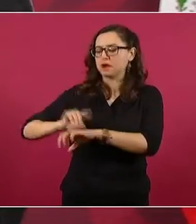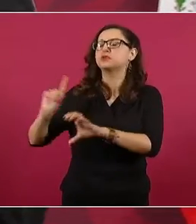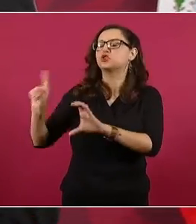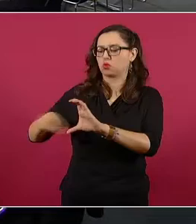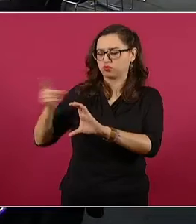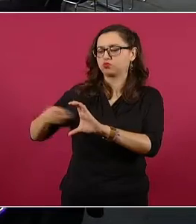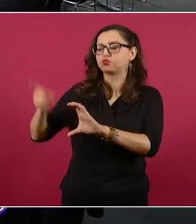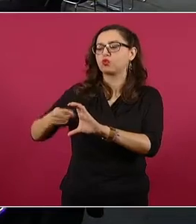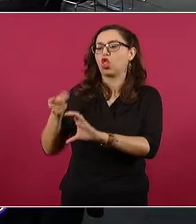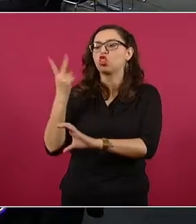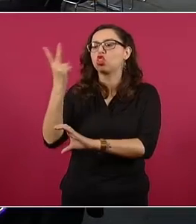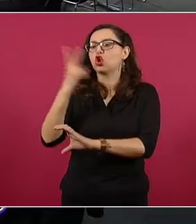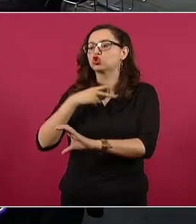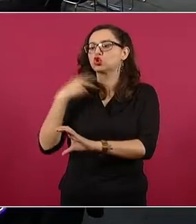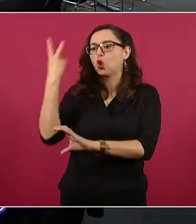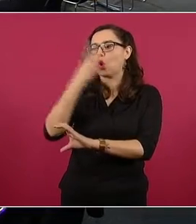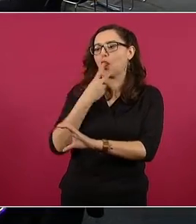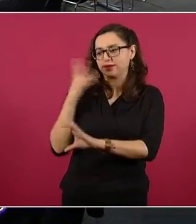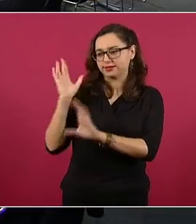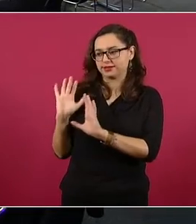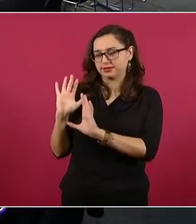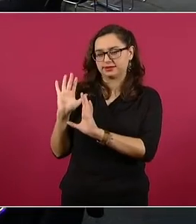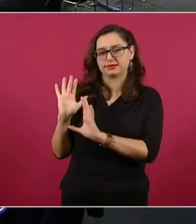porque no les dan